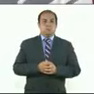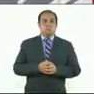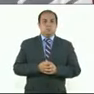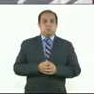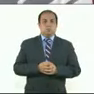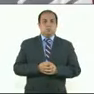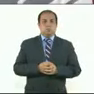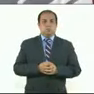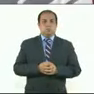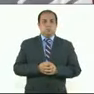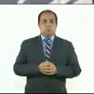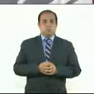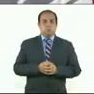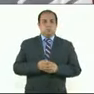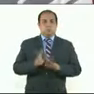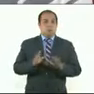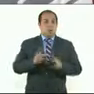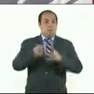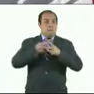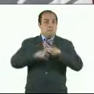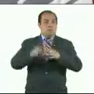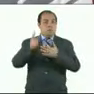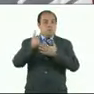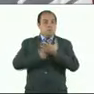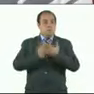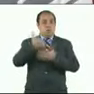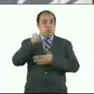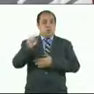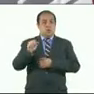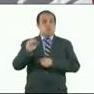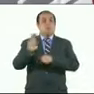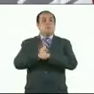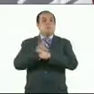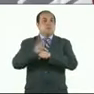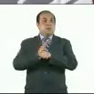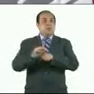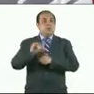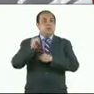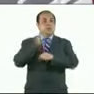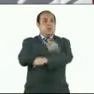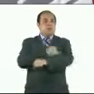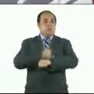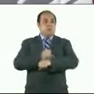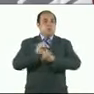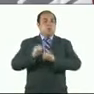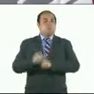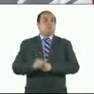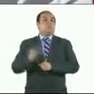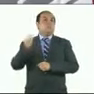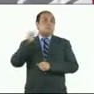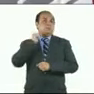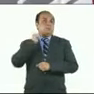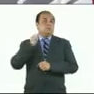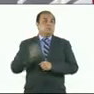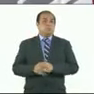ahora que entró el programa Gas Bienestar a Iztapalapa, Azcapotzalco, uno de